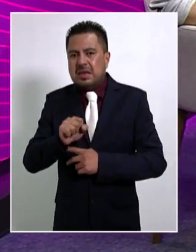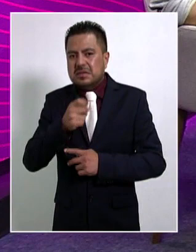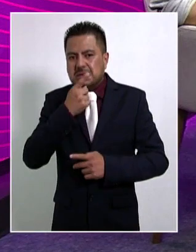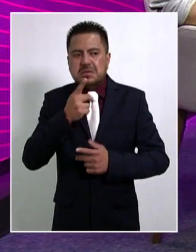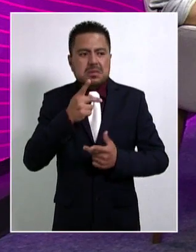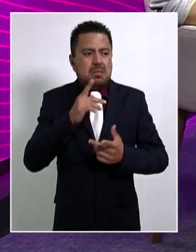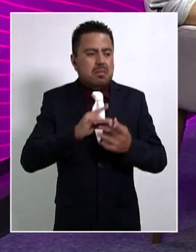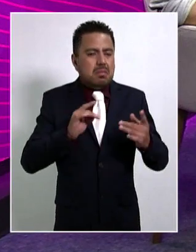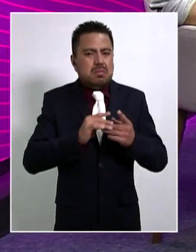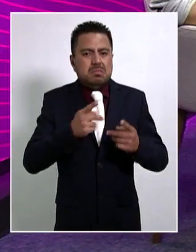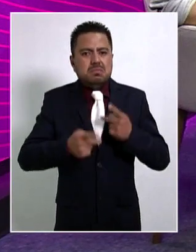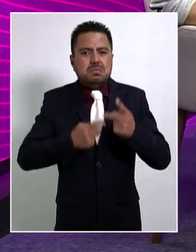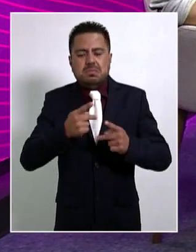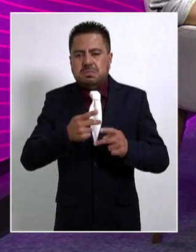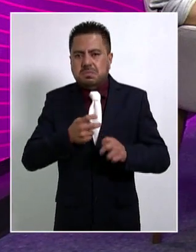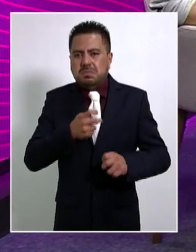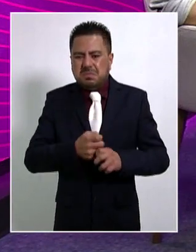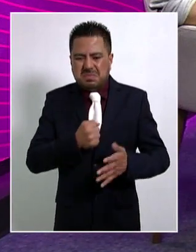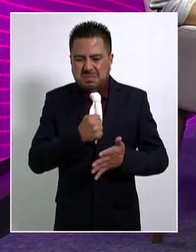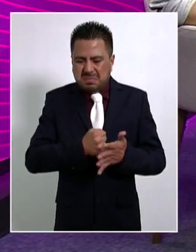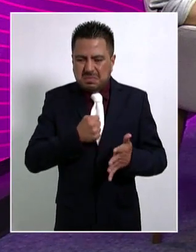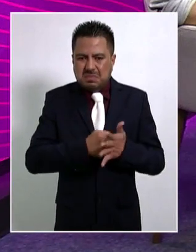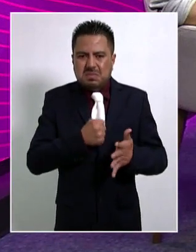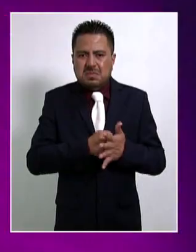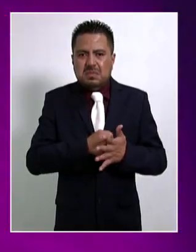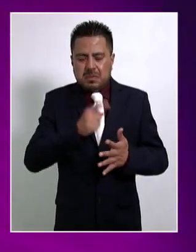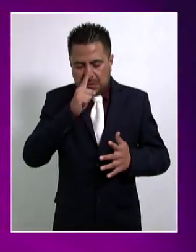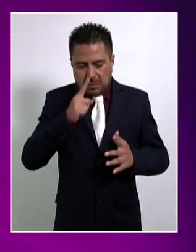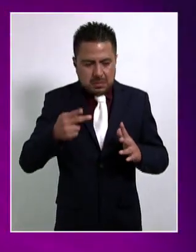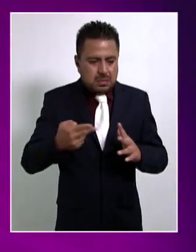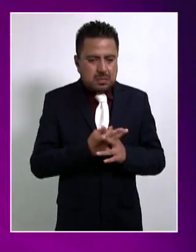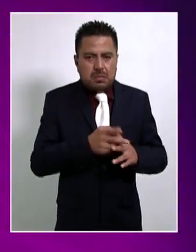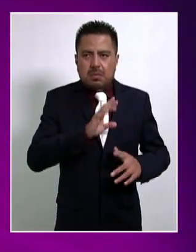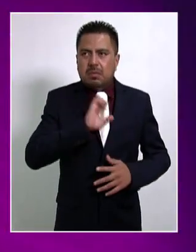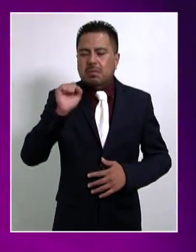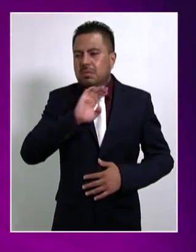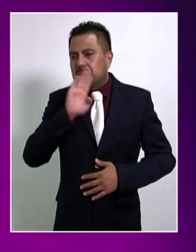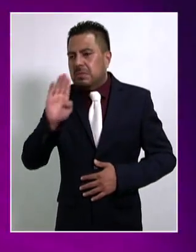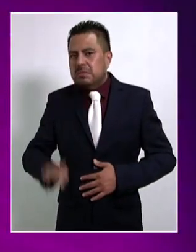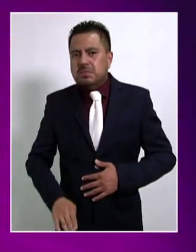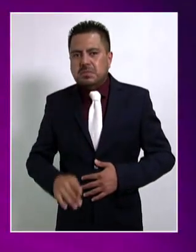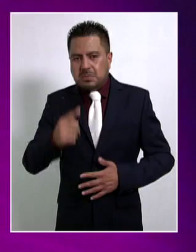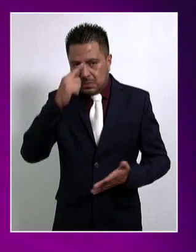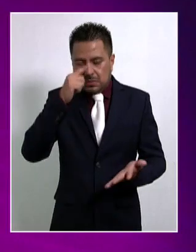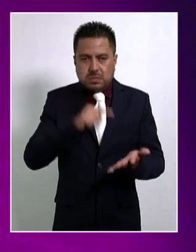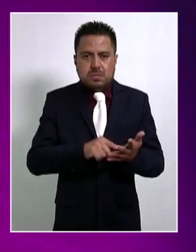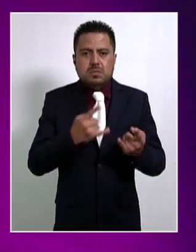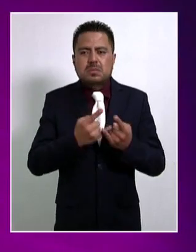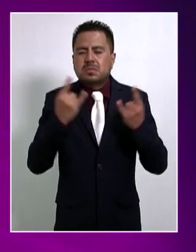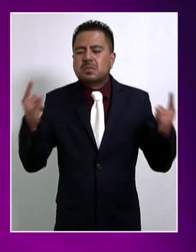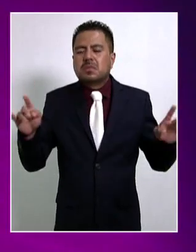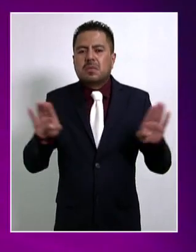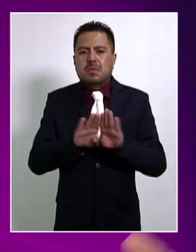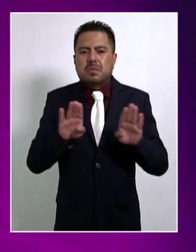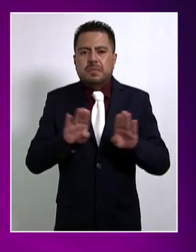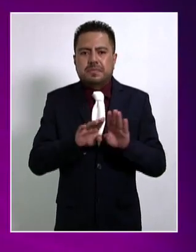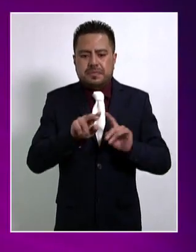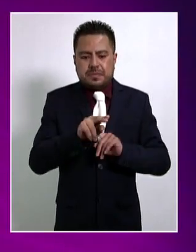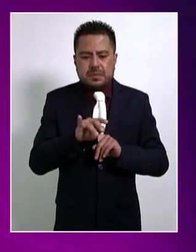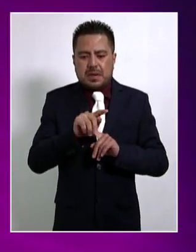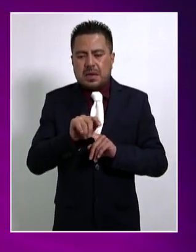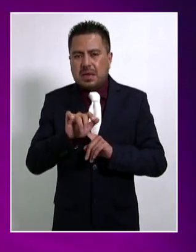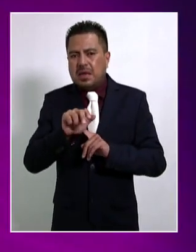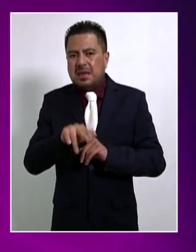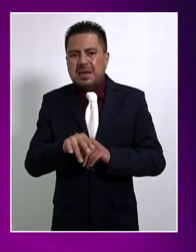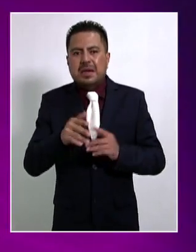hablando también de resistir a un destino de tragedia y de muerte, ¿no? Pienso como en las historias de Nathan,